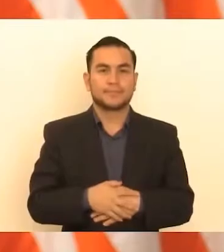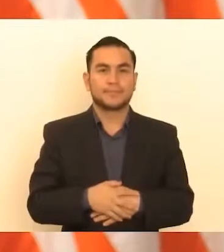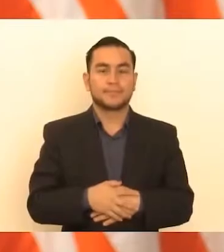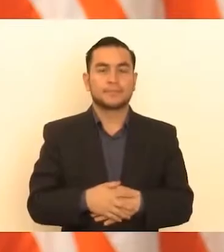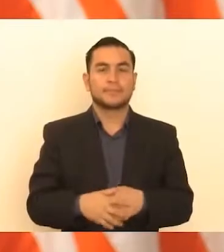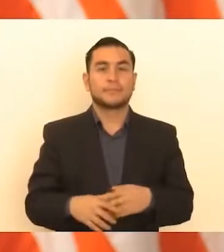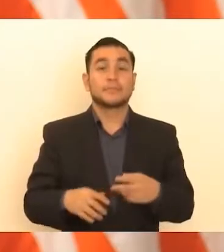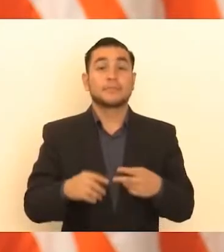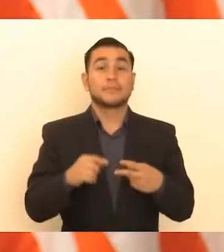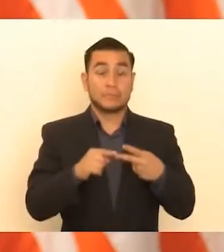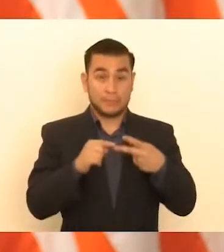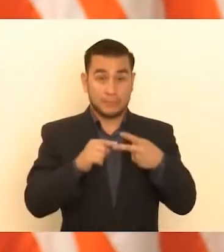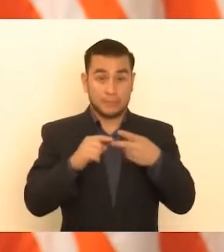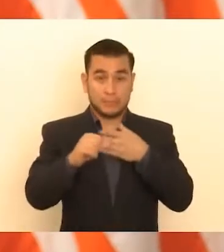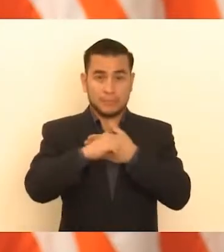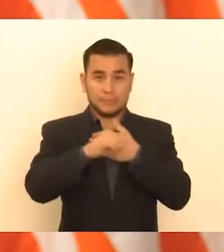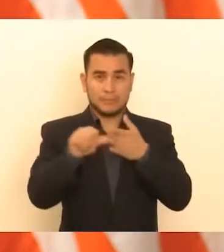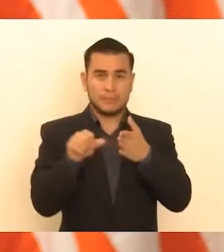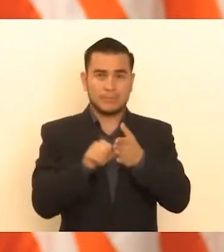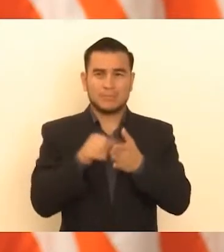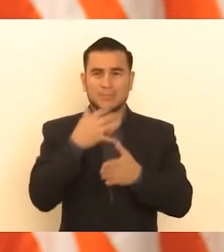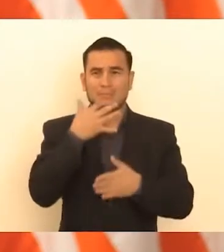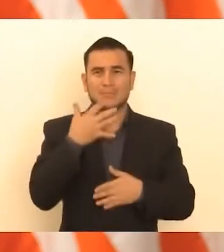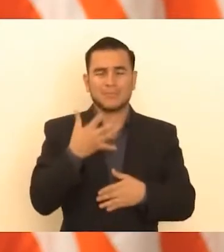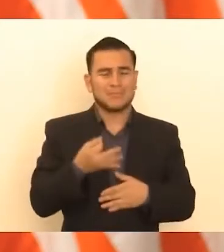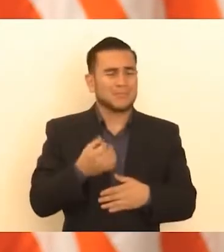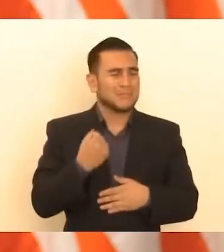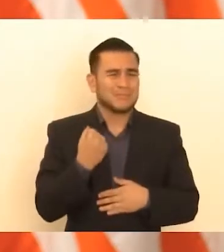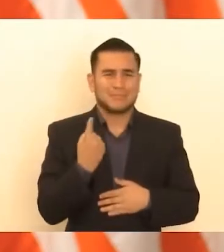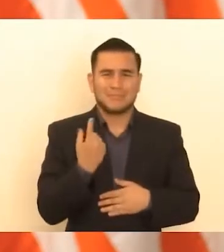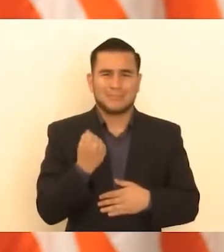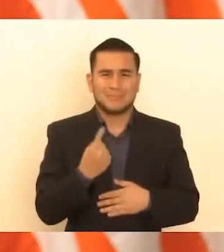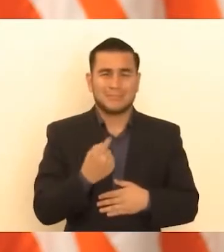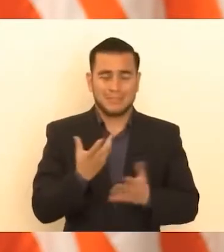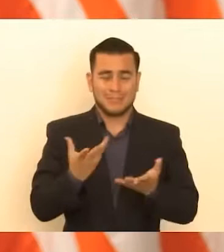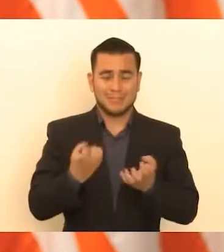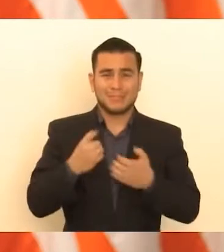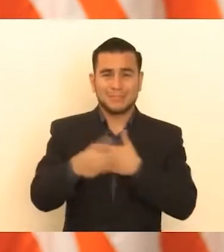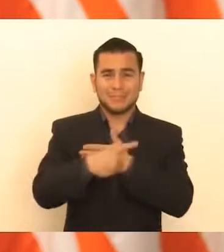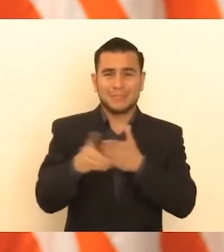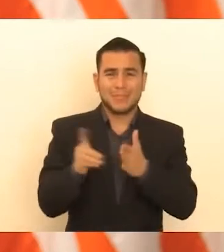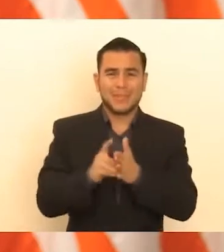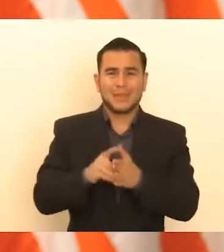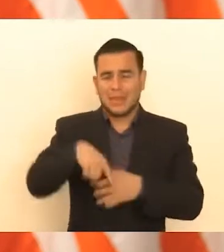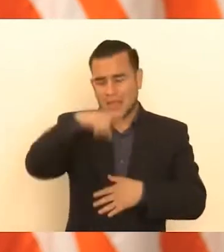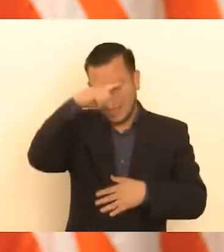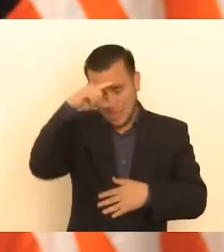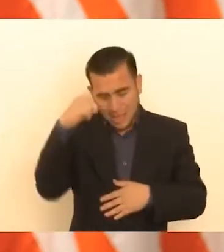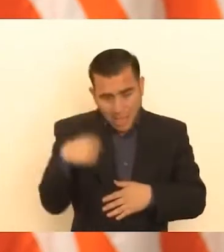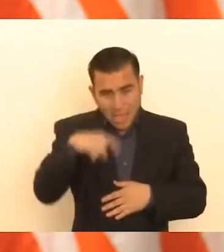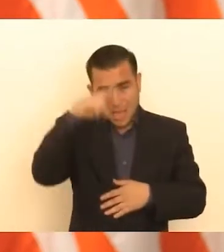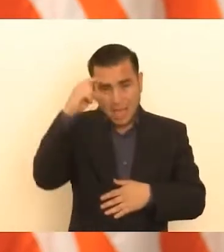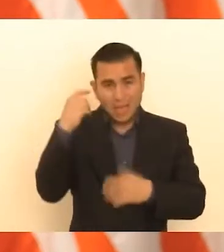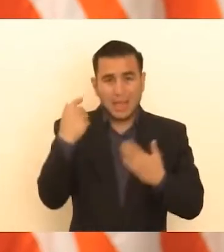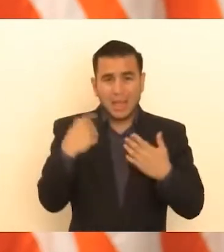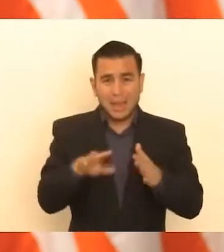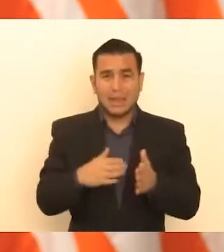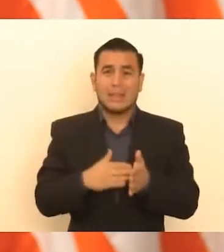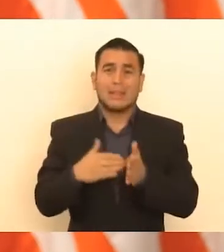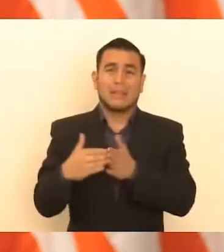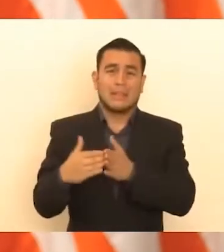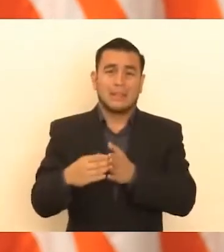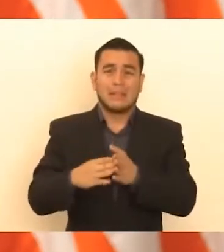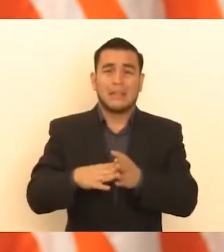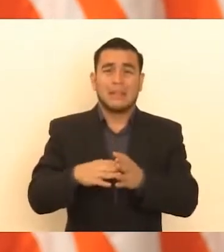y en el caso de la asamblea yo de verdad yo quisiera que los diputados se pusieron a trabajar es decir han pasado en circo desde que llegamos